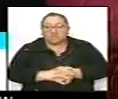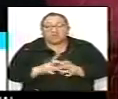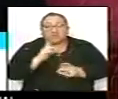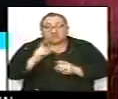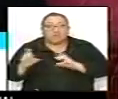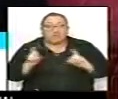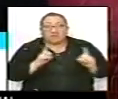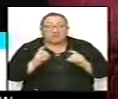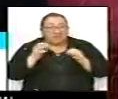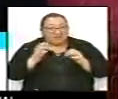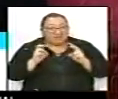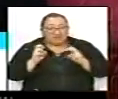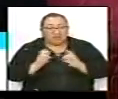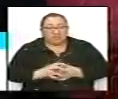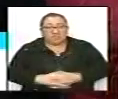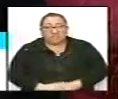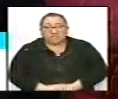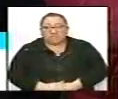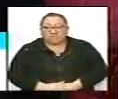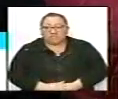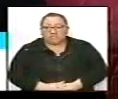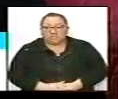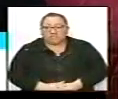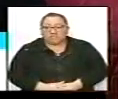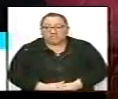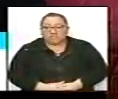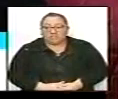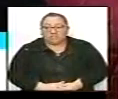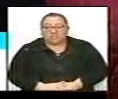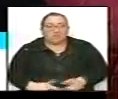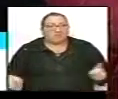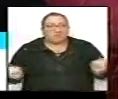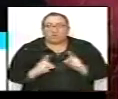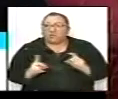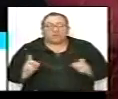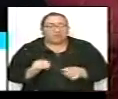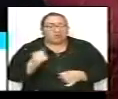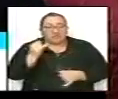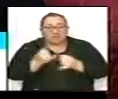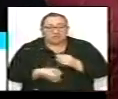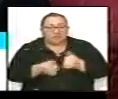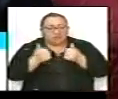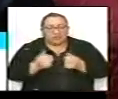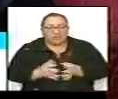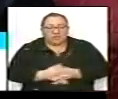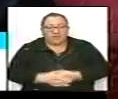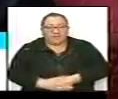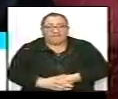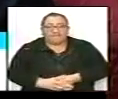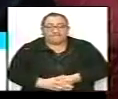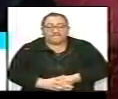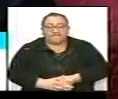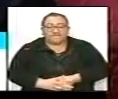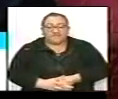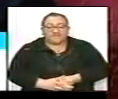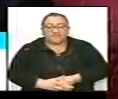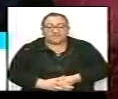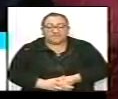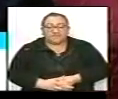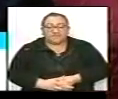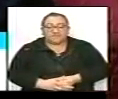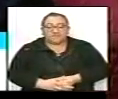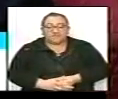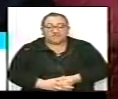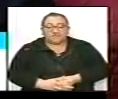estoy absolutamente seguro no va a arribar a buen puerto. Y ya estamos viendo que hay vacíos, como